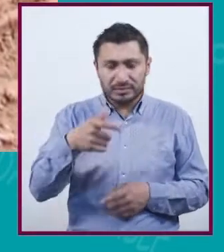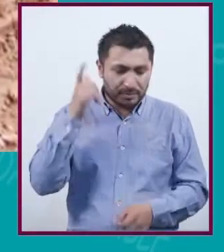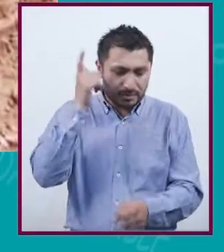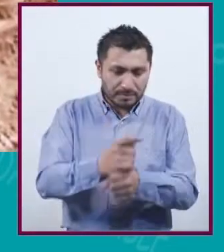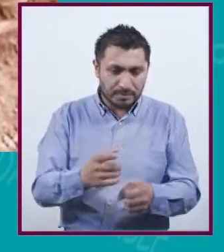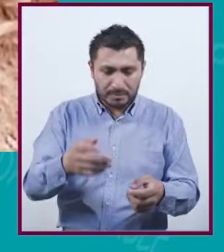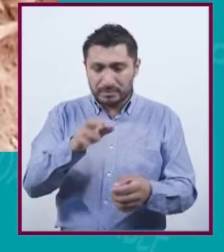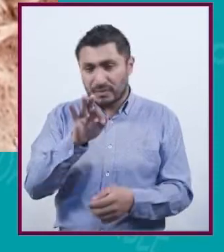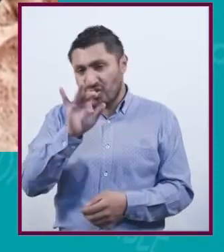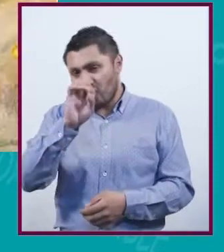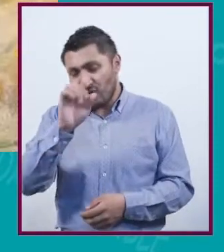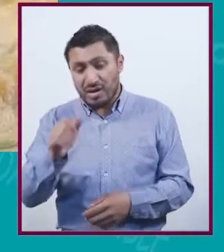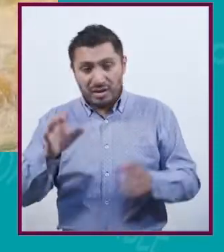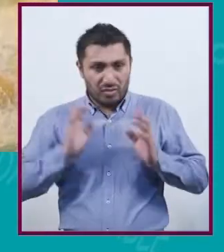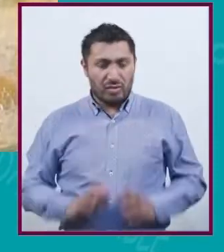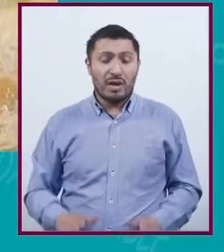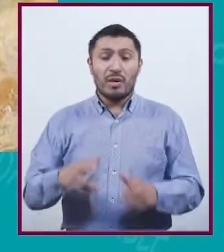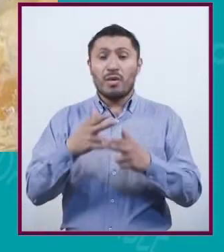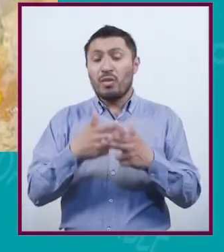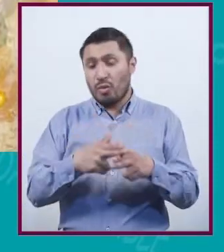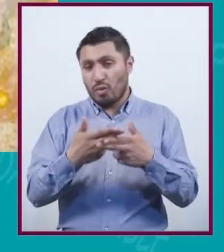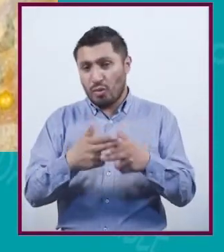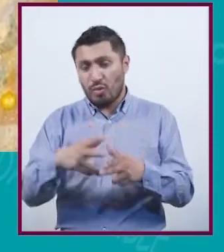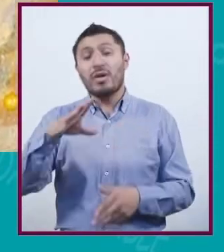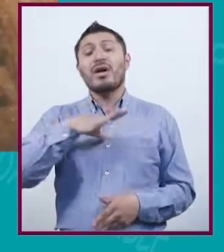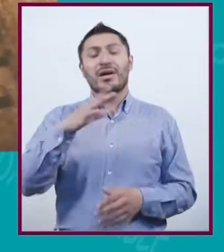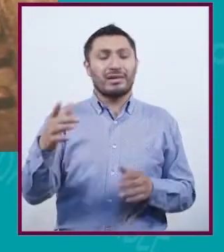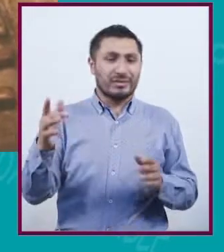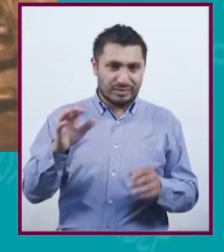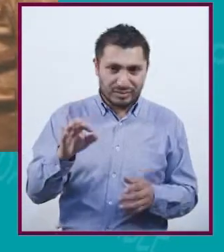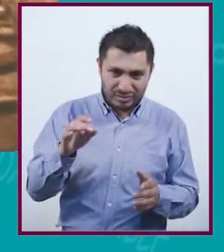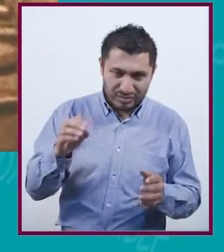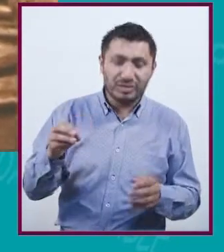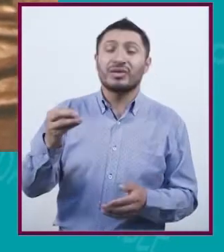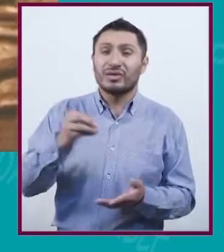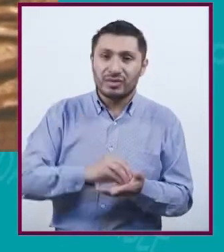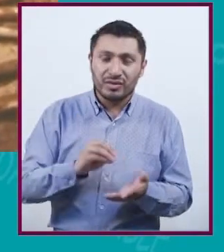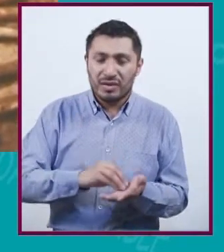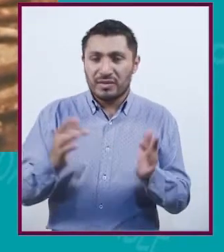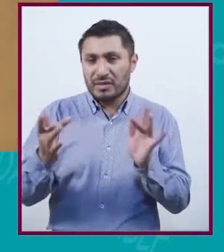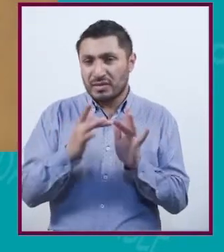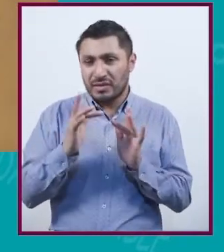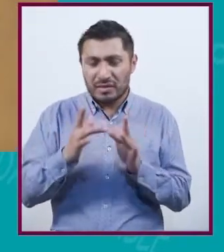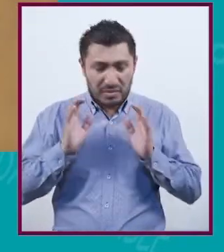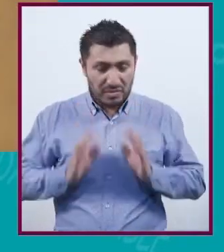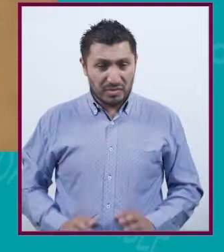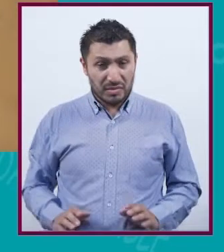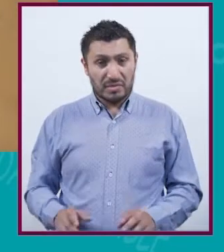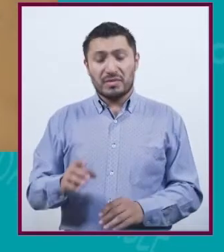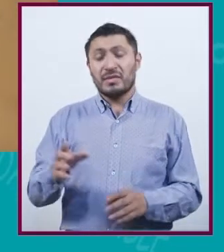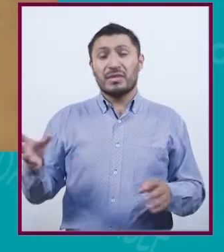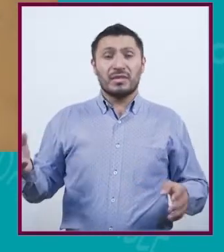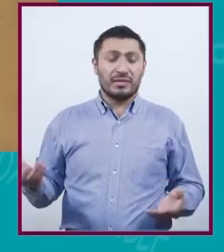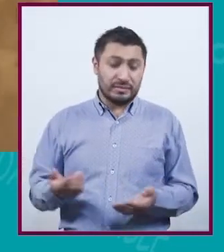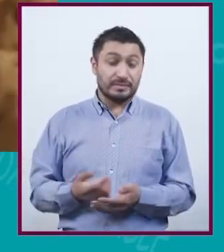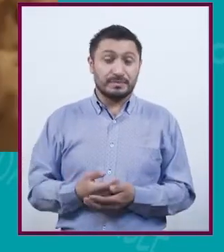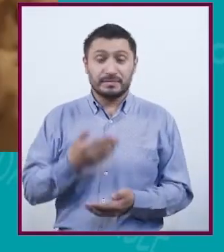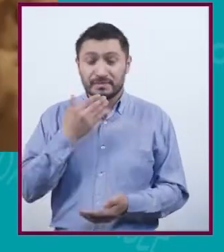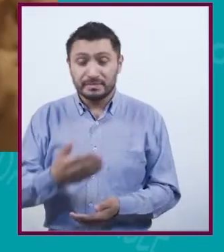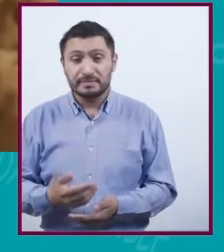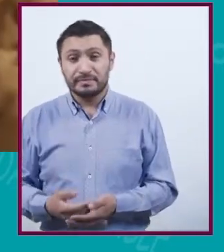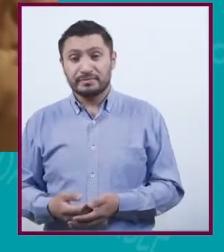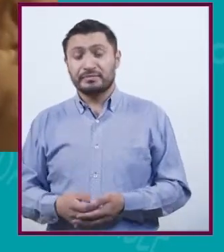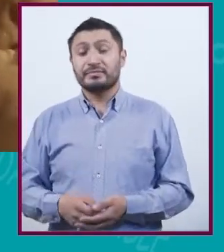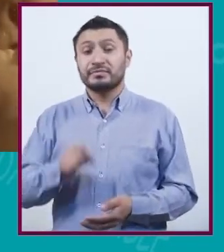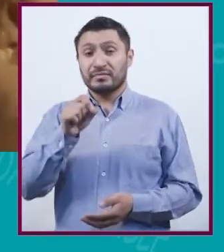arqueólogos tras localizar algunas fosas con cuerpos cuyos huesos aún tenían conexión anatómica y estaban acompañados